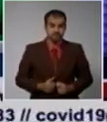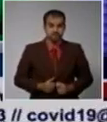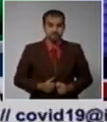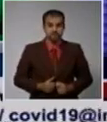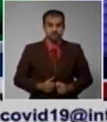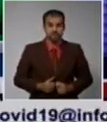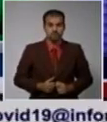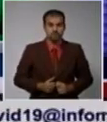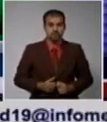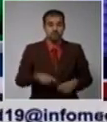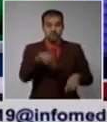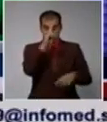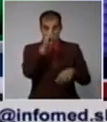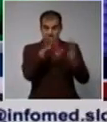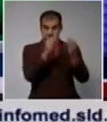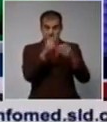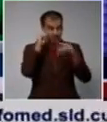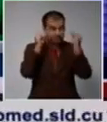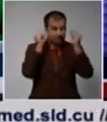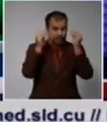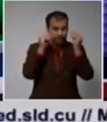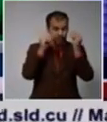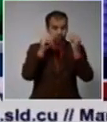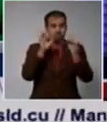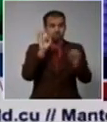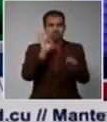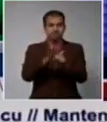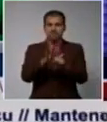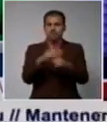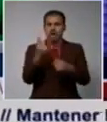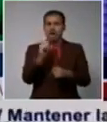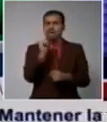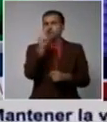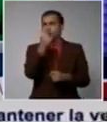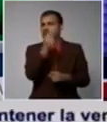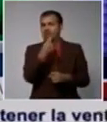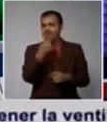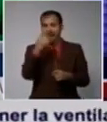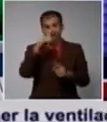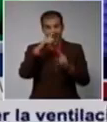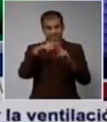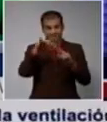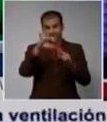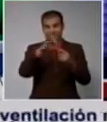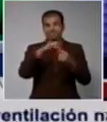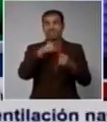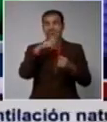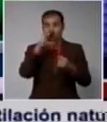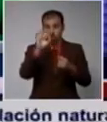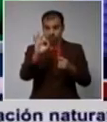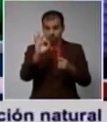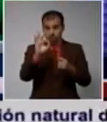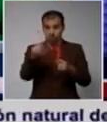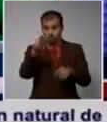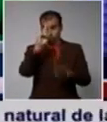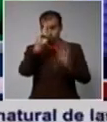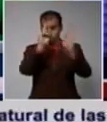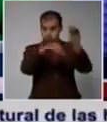diagnóstico inicialmente con el test de antígeno, se ingresó y se confirma con el